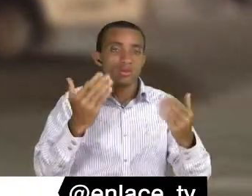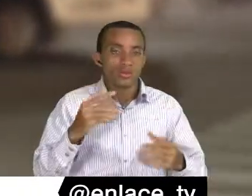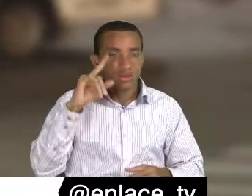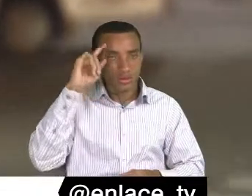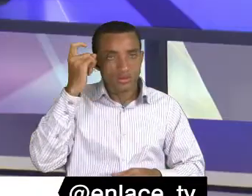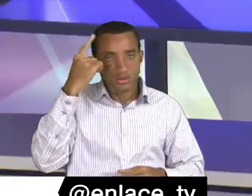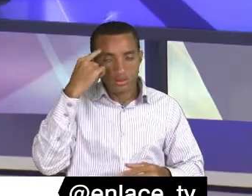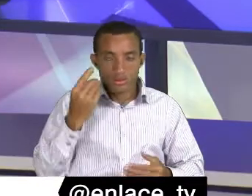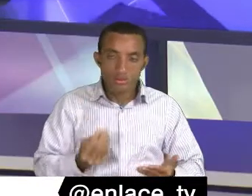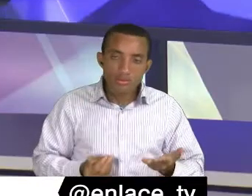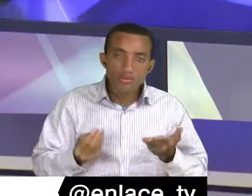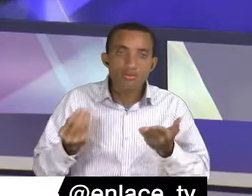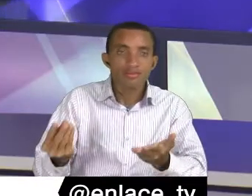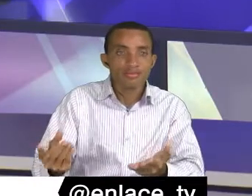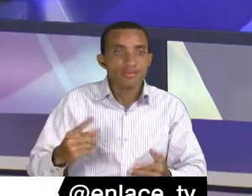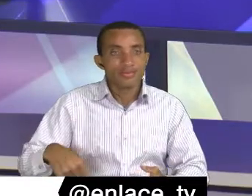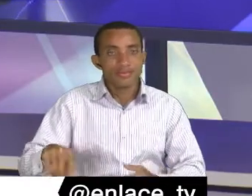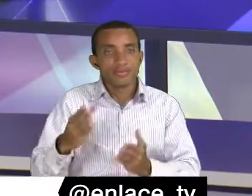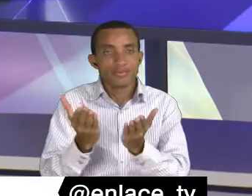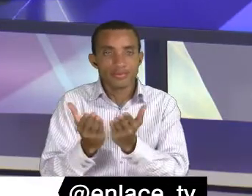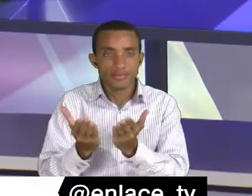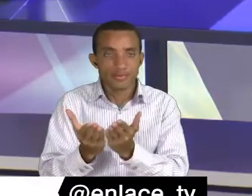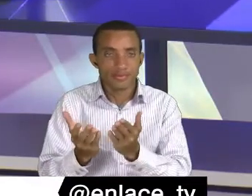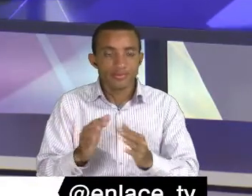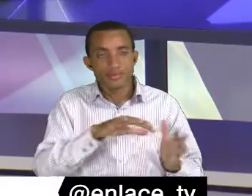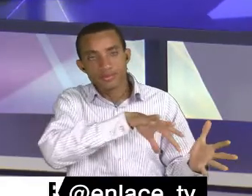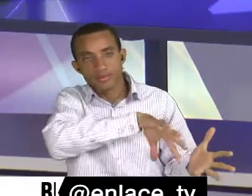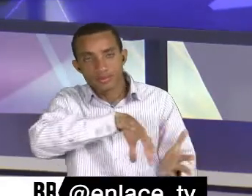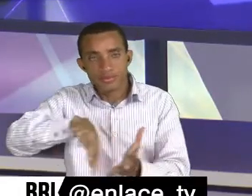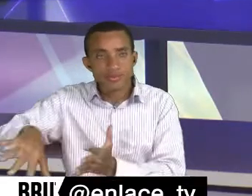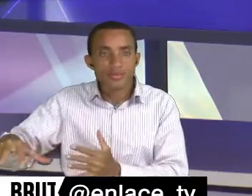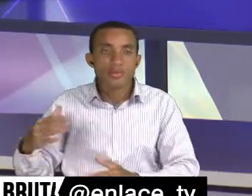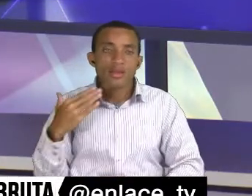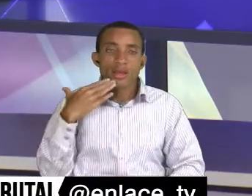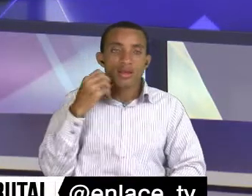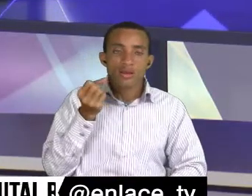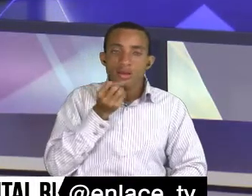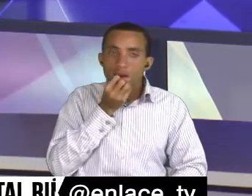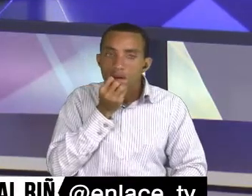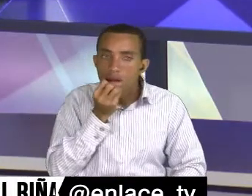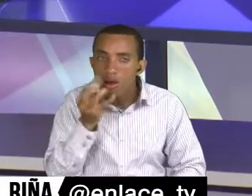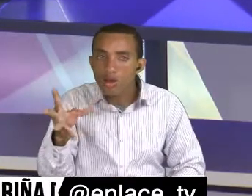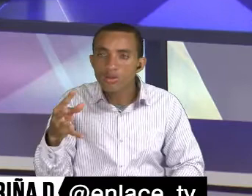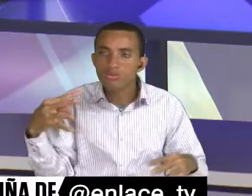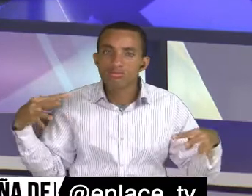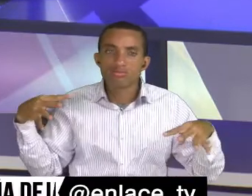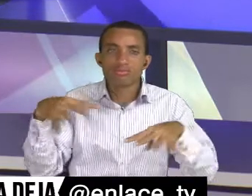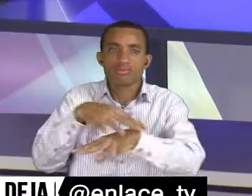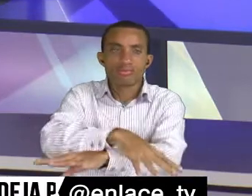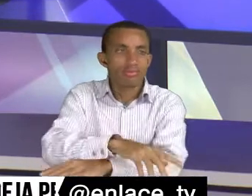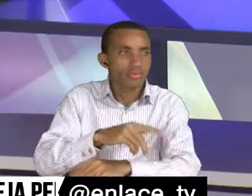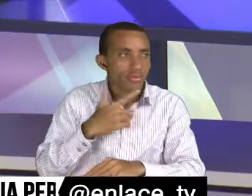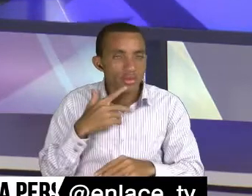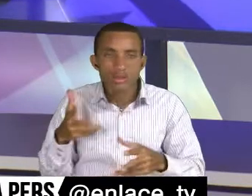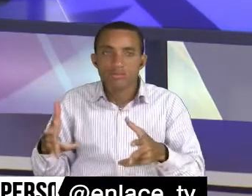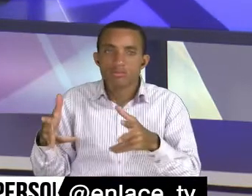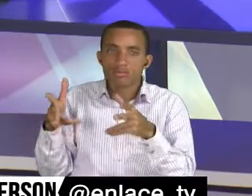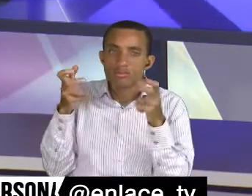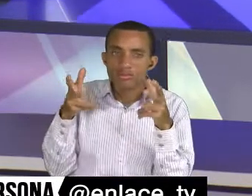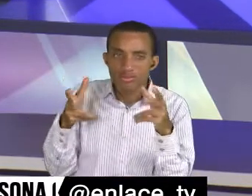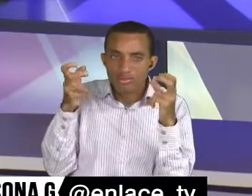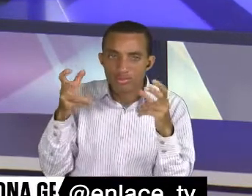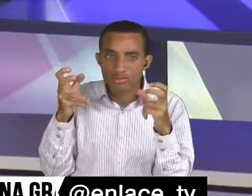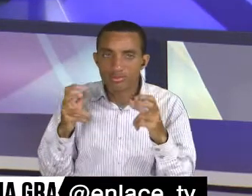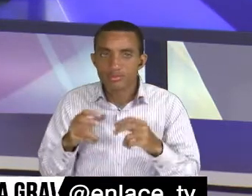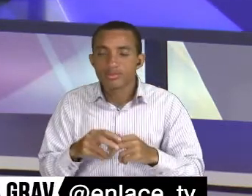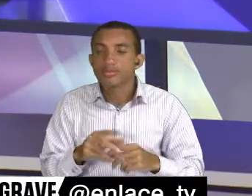estudiantes. Una mujer denuncia lo que ella denomina una red de estafadores que se aprovecha de la buena fe de los compradores para vender